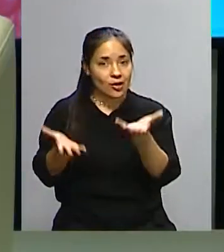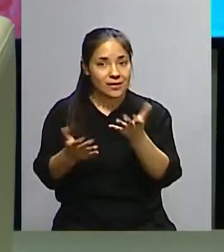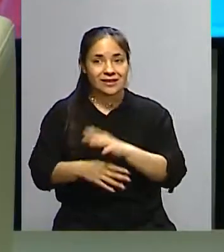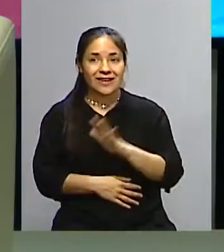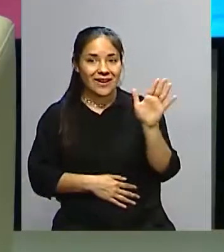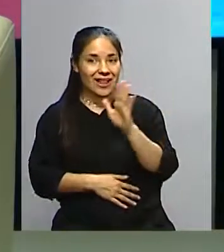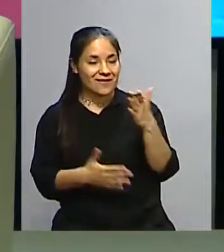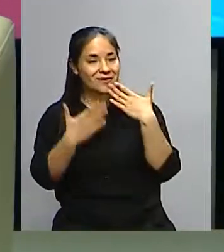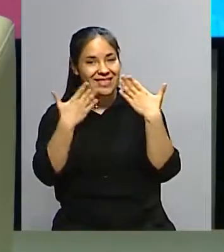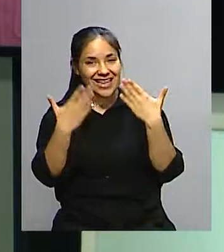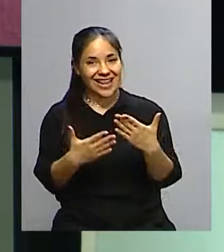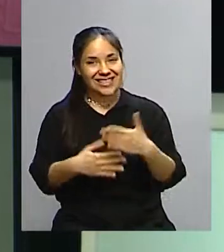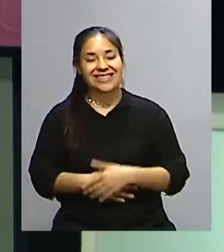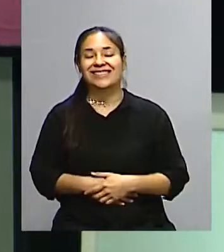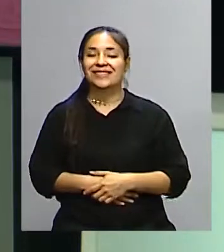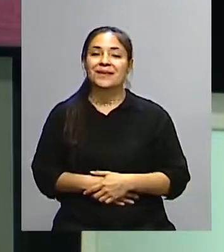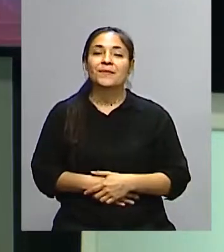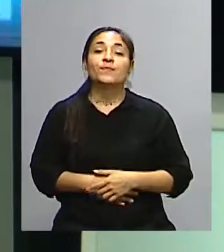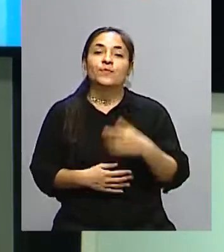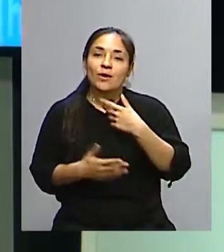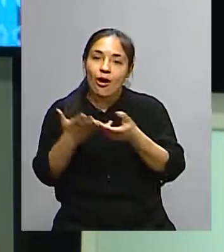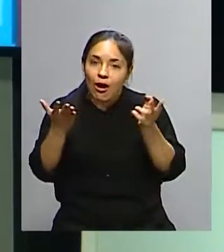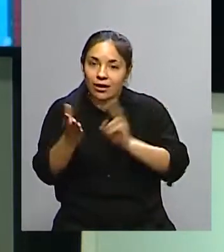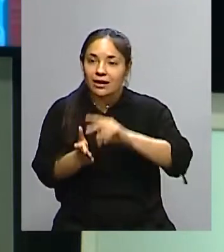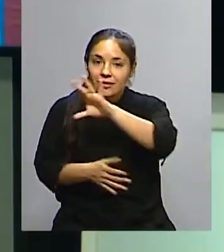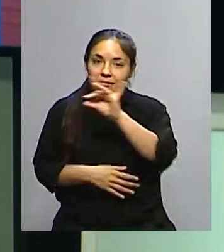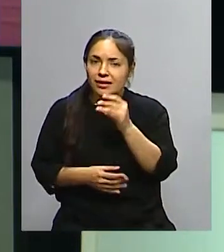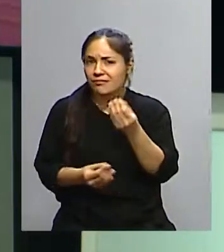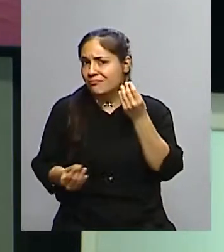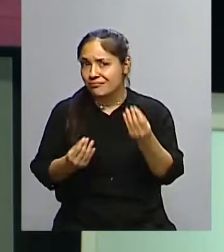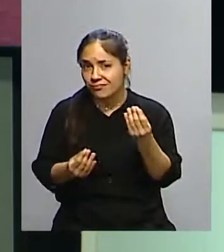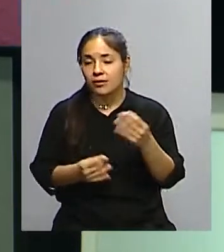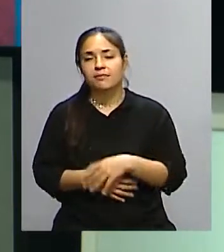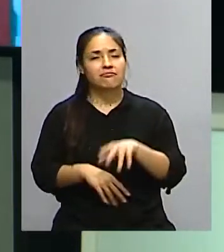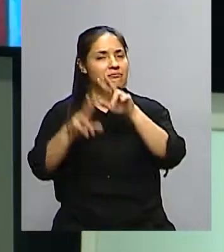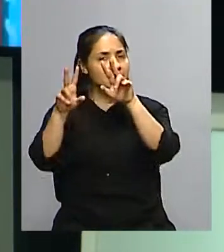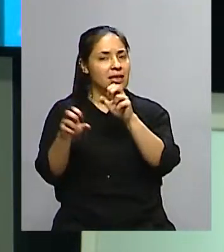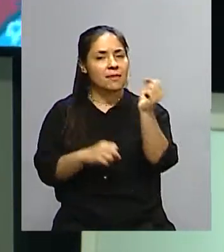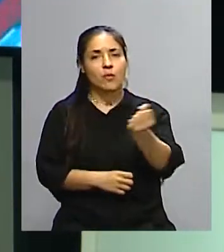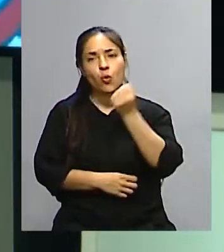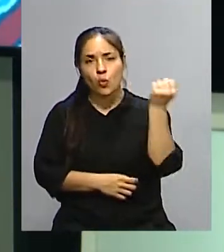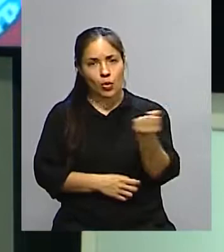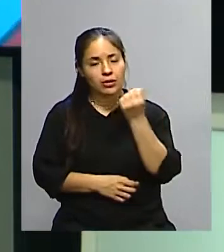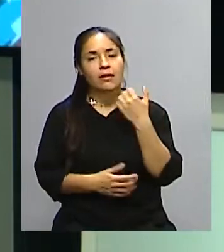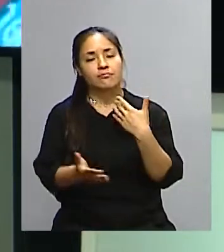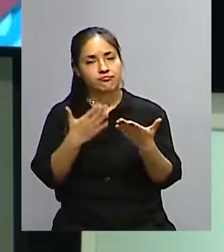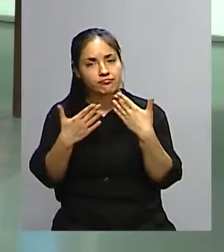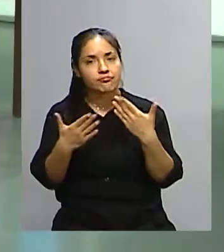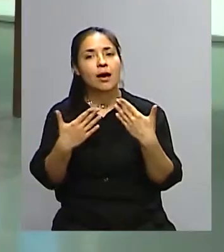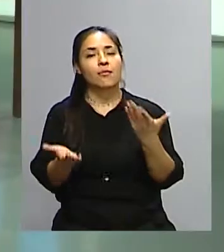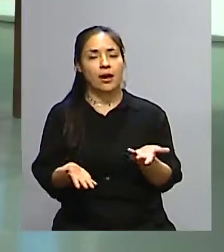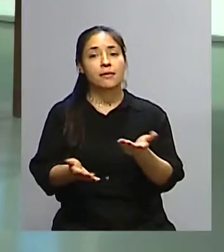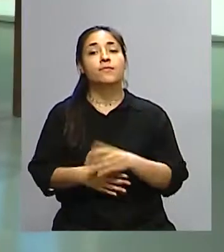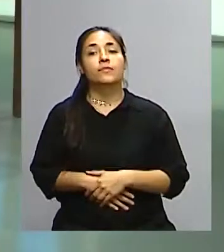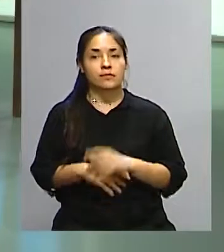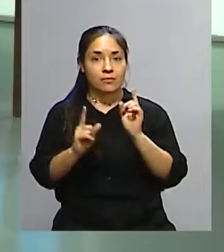bien, muchas gracias. Bueno, decidimos invitarte nuevamente porque nos parece que son temas importantes, que hay que abordarlos, que de hecho